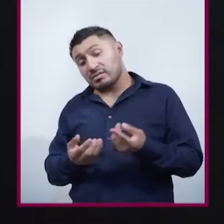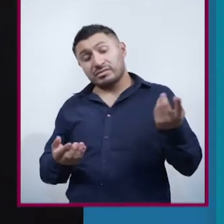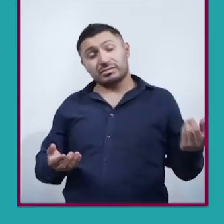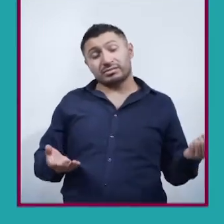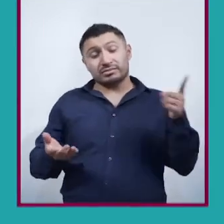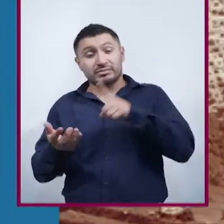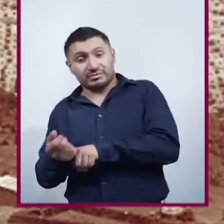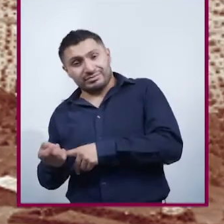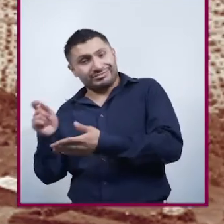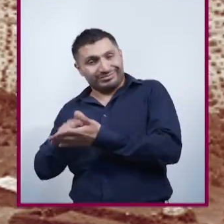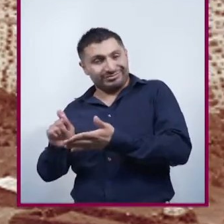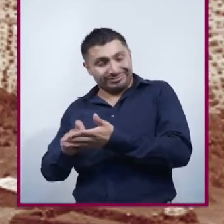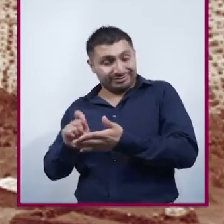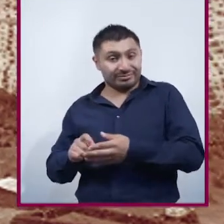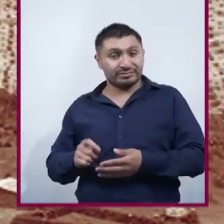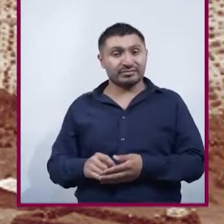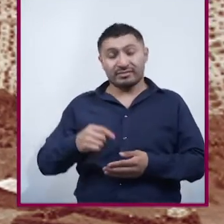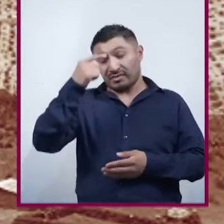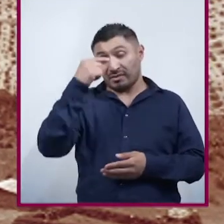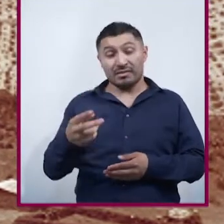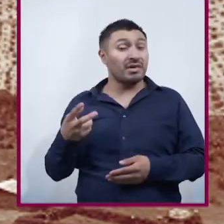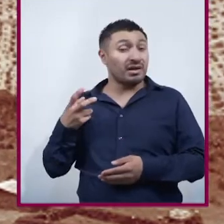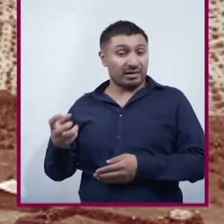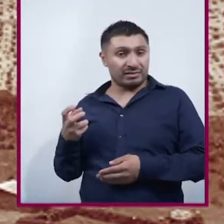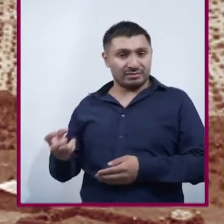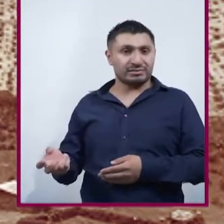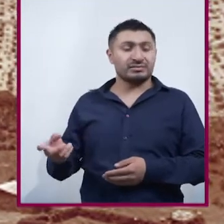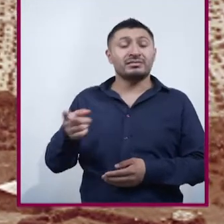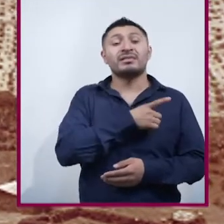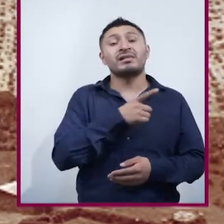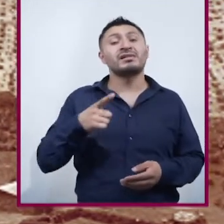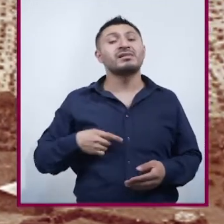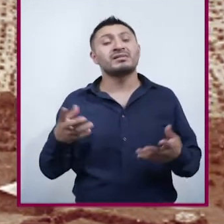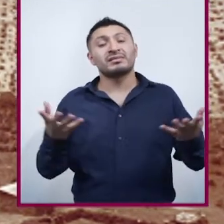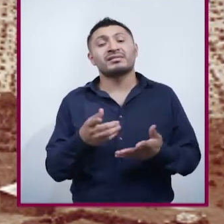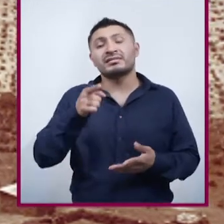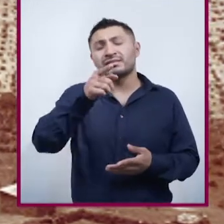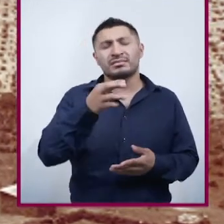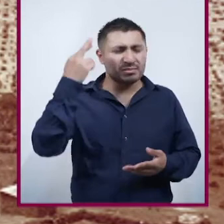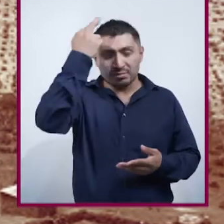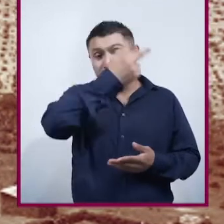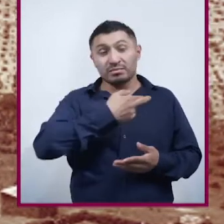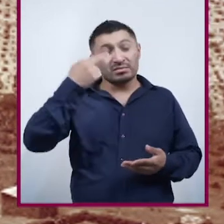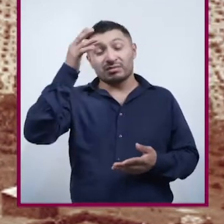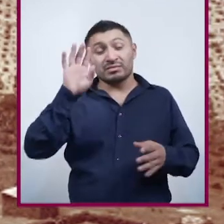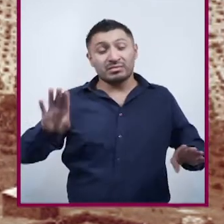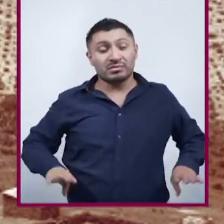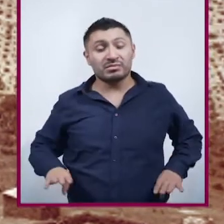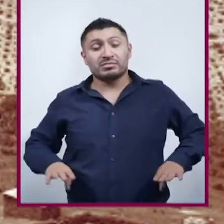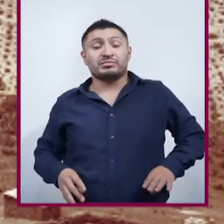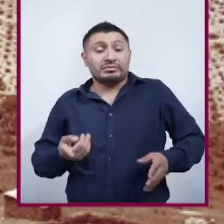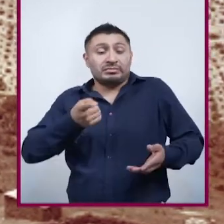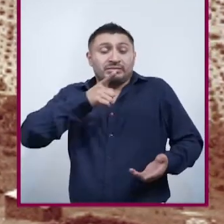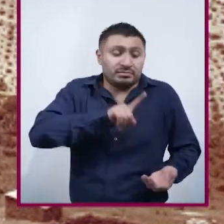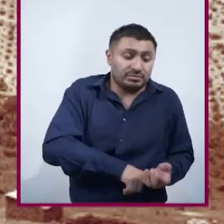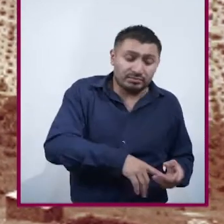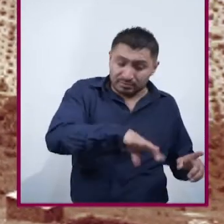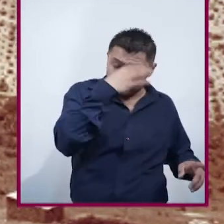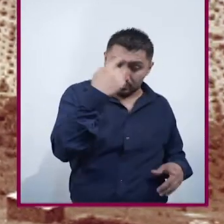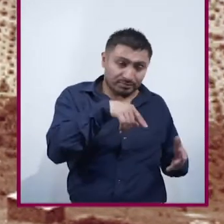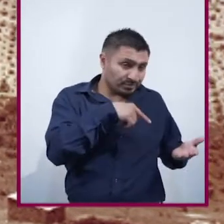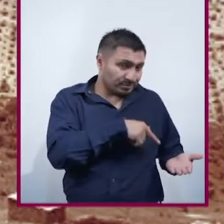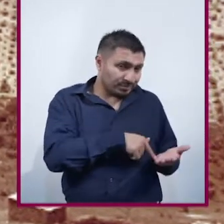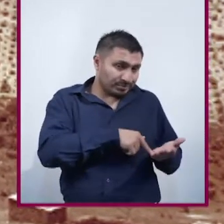fotografía. Para hacer historia con la fotografía hay que realizar un análisis muy detallado de su